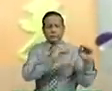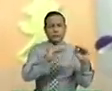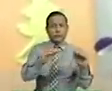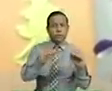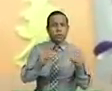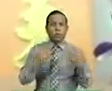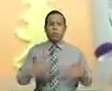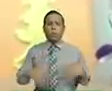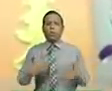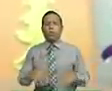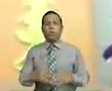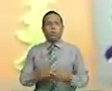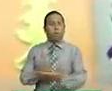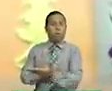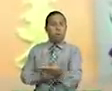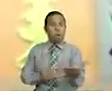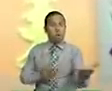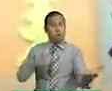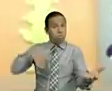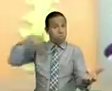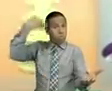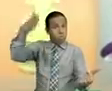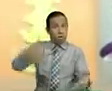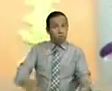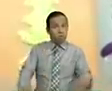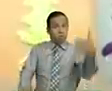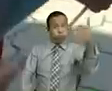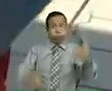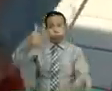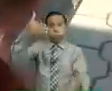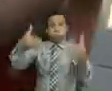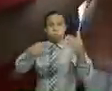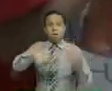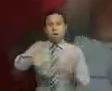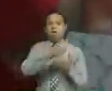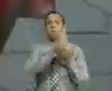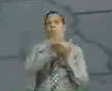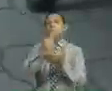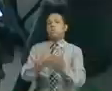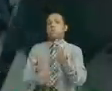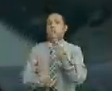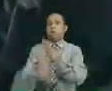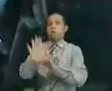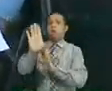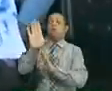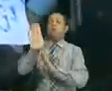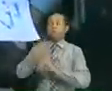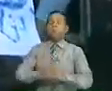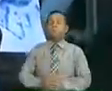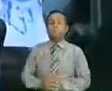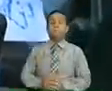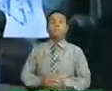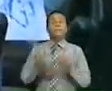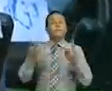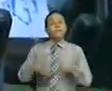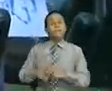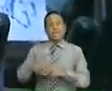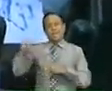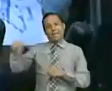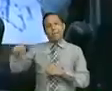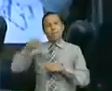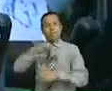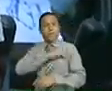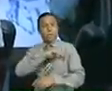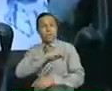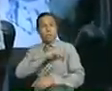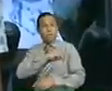son quienes van a transformar nuestra sociedad, nuestra ciudad, nuestra provincia. Por otra parte, la Dirección de Acción Social del municipio llevó a cabo actividades en el hospital